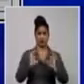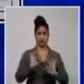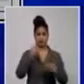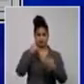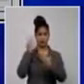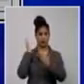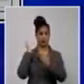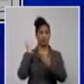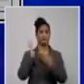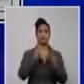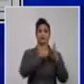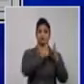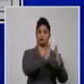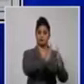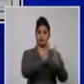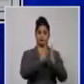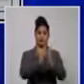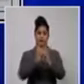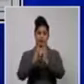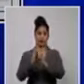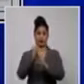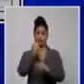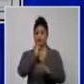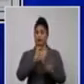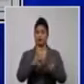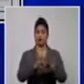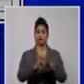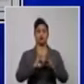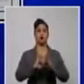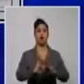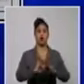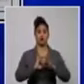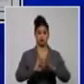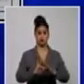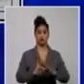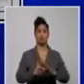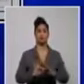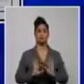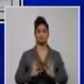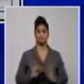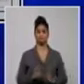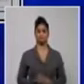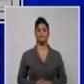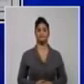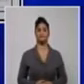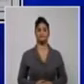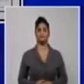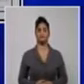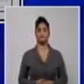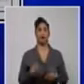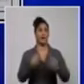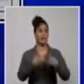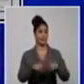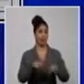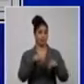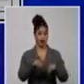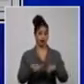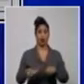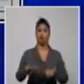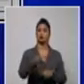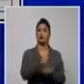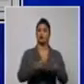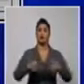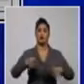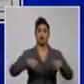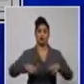son las tasas más elevadas. Pero de todas formas, la dispersión es en todos los municipios con una